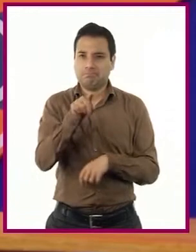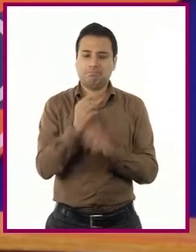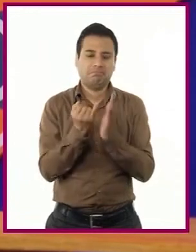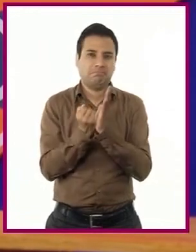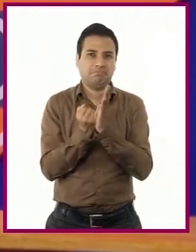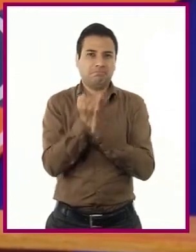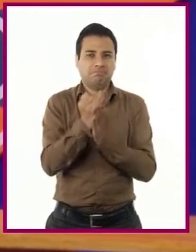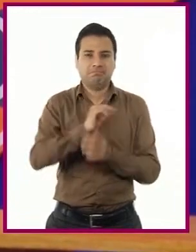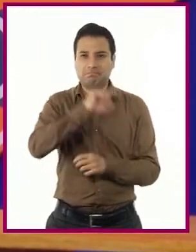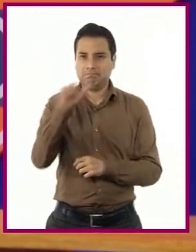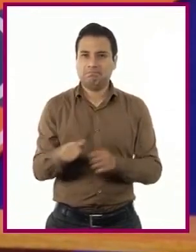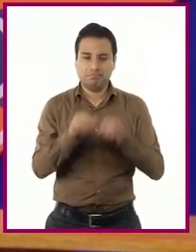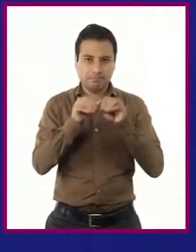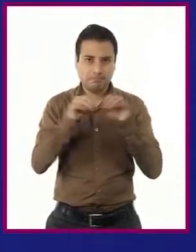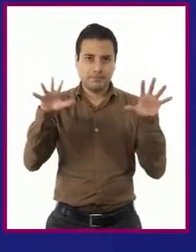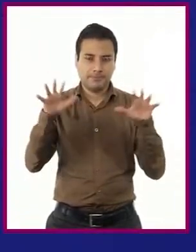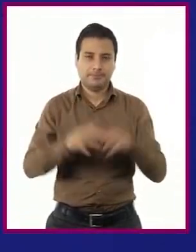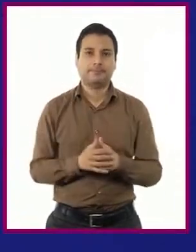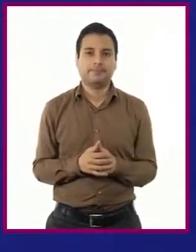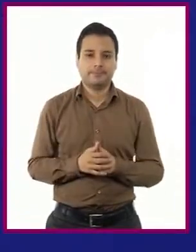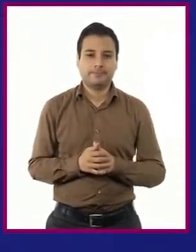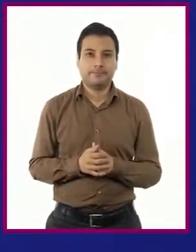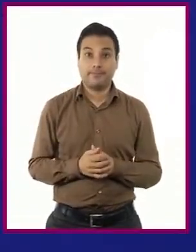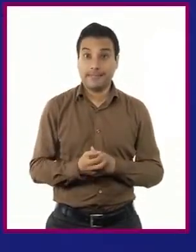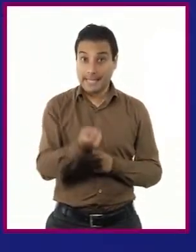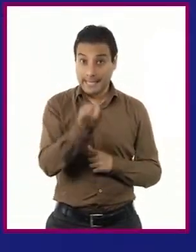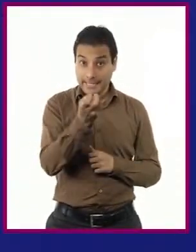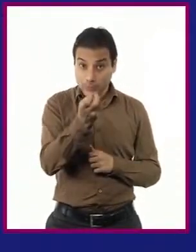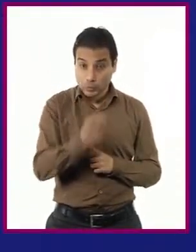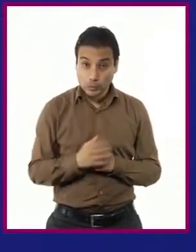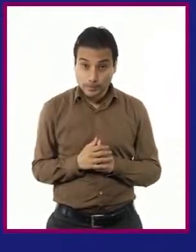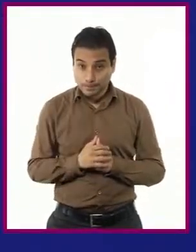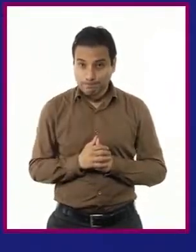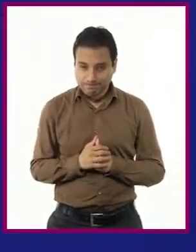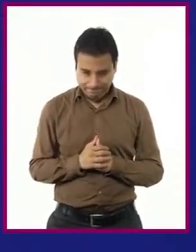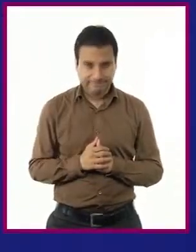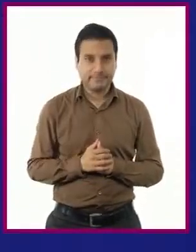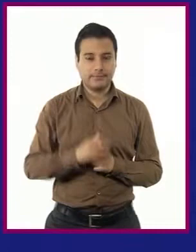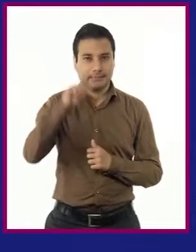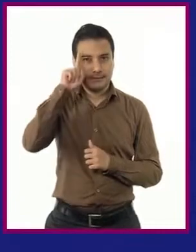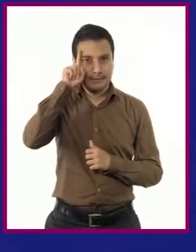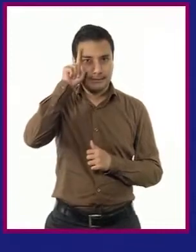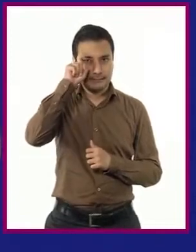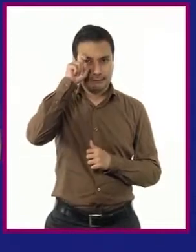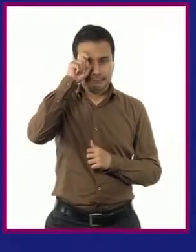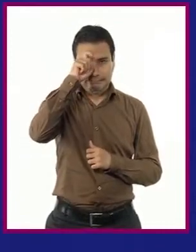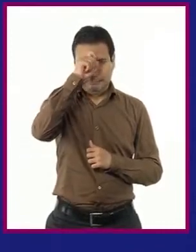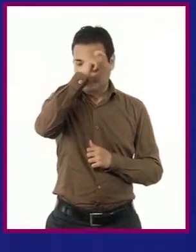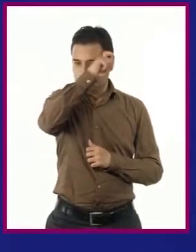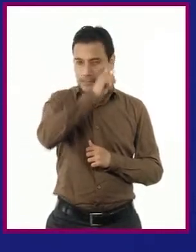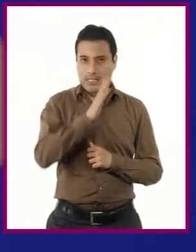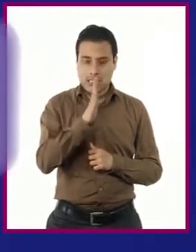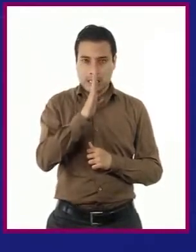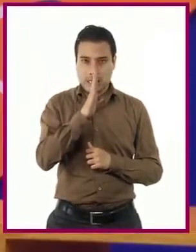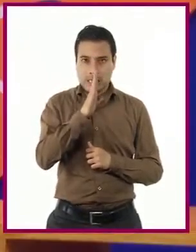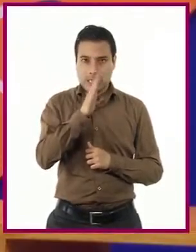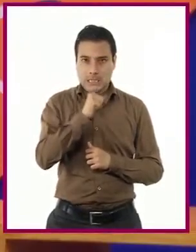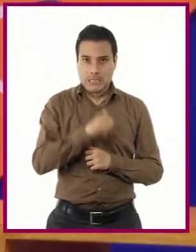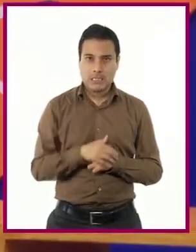difusión sea eficiente. Eso es lo que más se nos ha dificultado en la reescritura de nuestro reglamento,